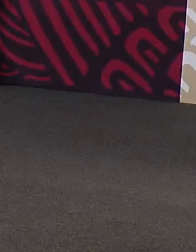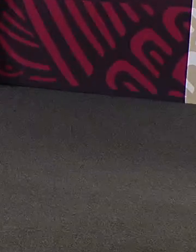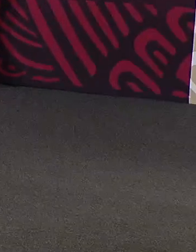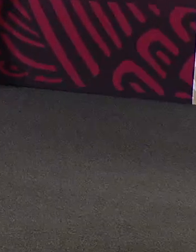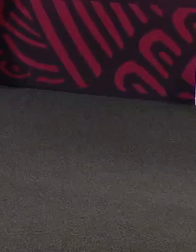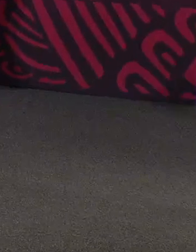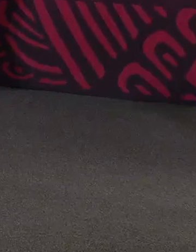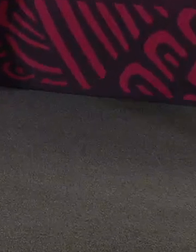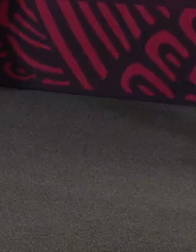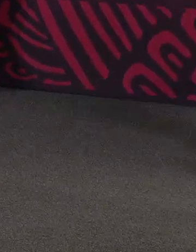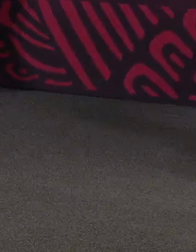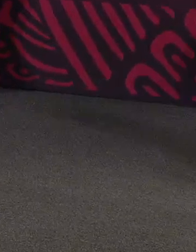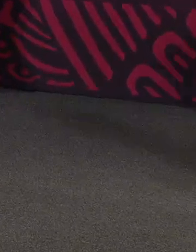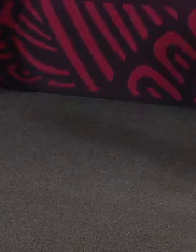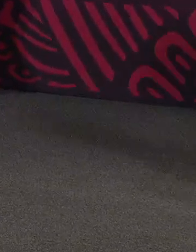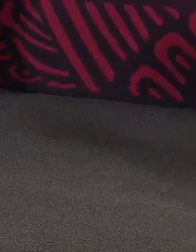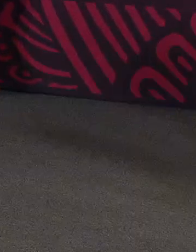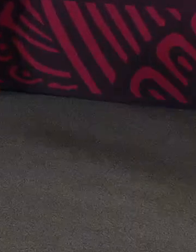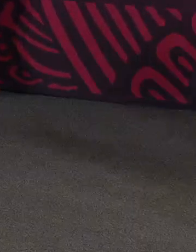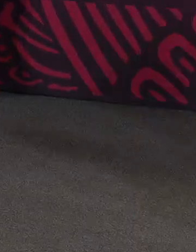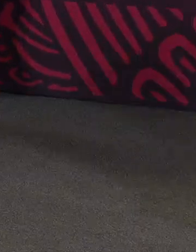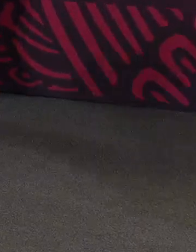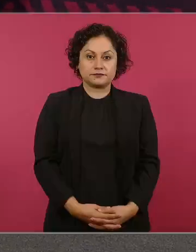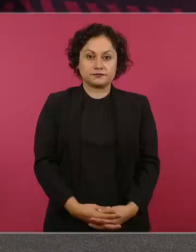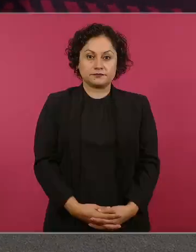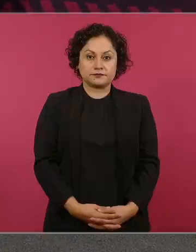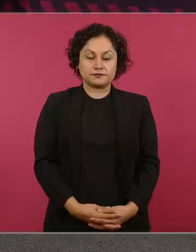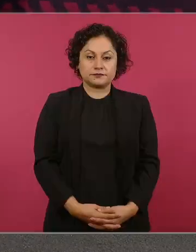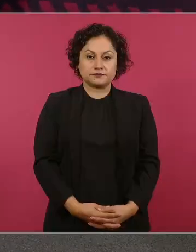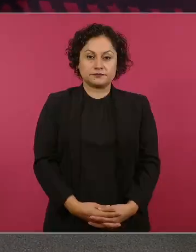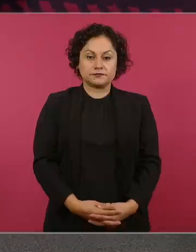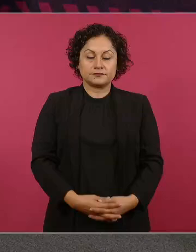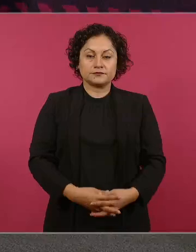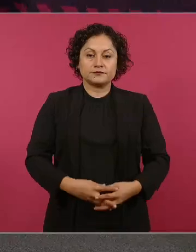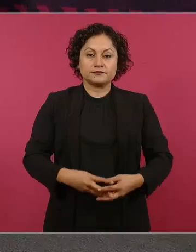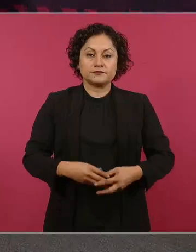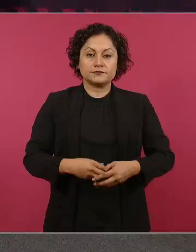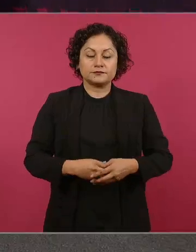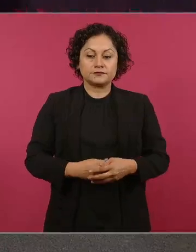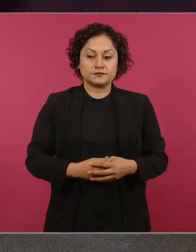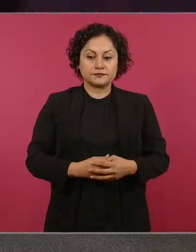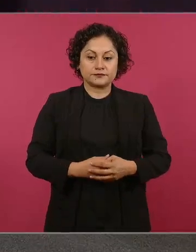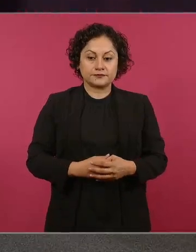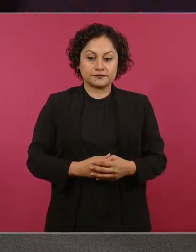¿Cómo les trata la vida? Bueno,